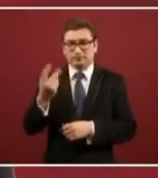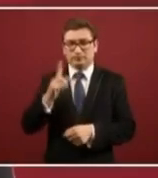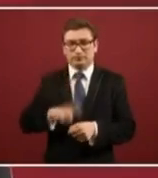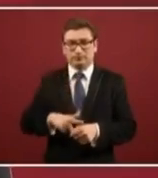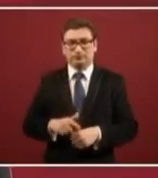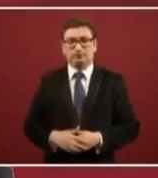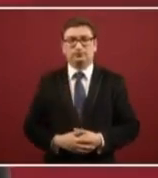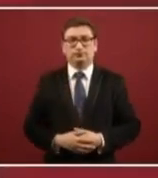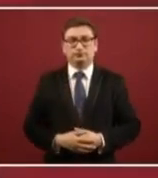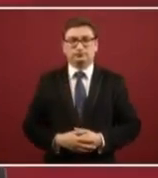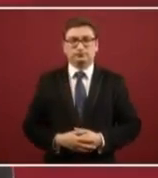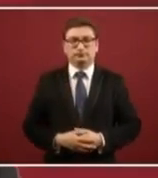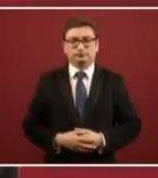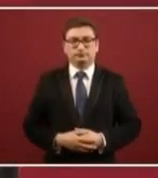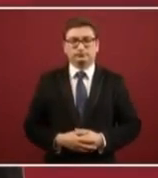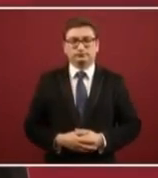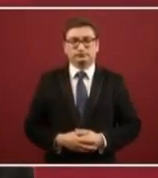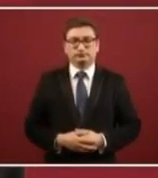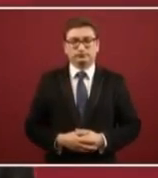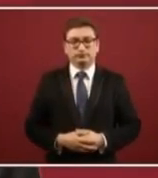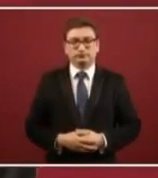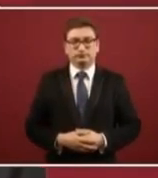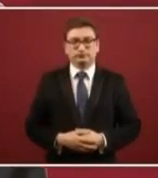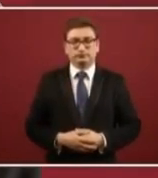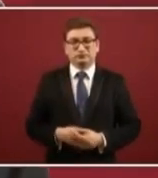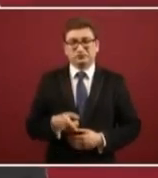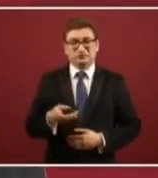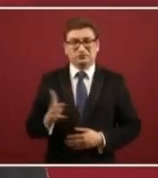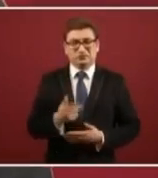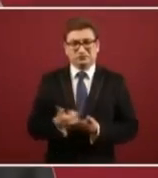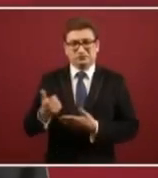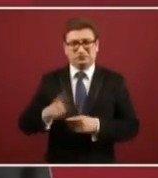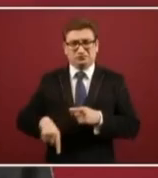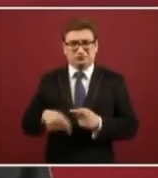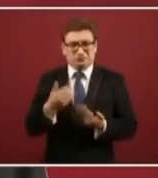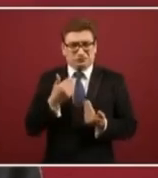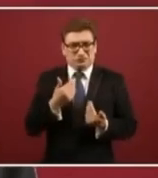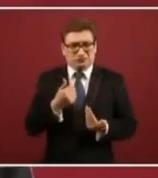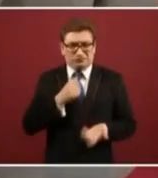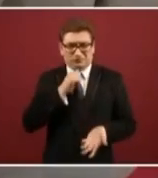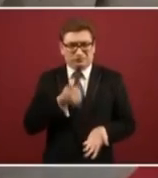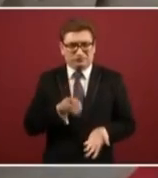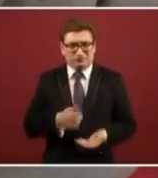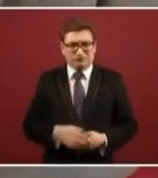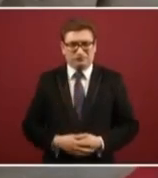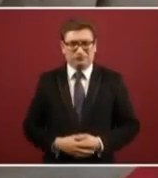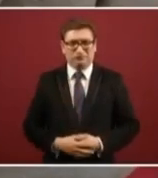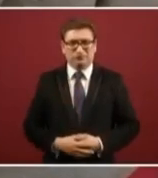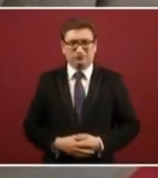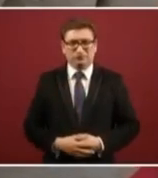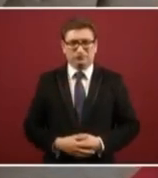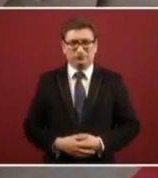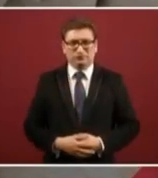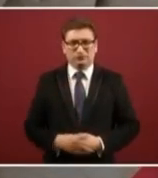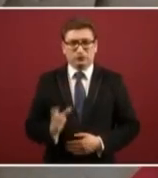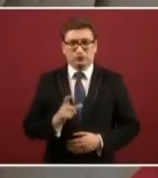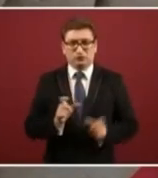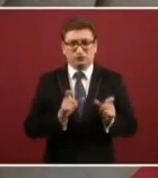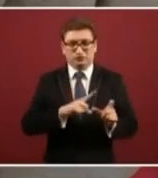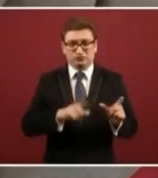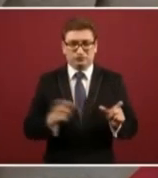decir, si nadie le está quitando el sueldo, al contrario, al pasar a la Guardia